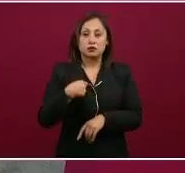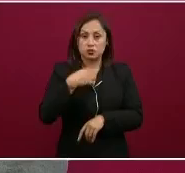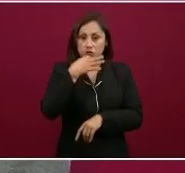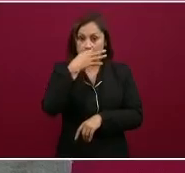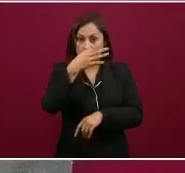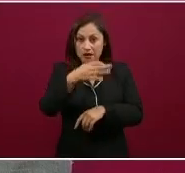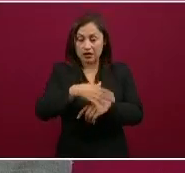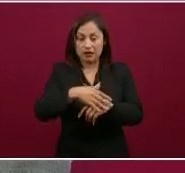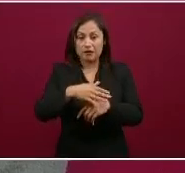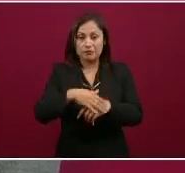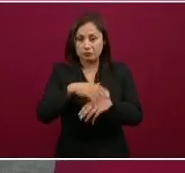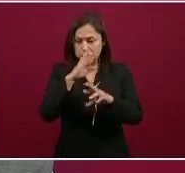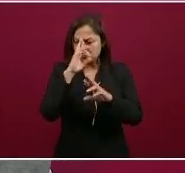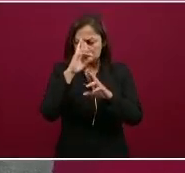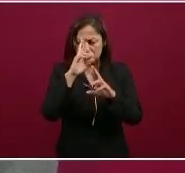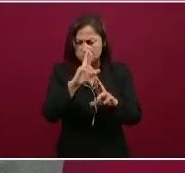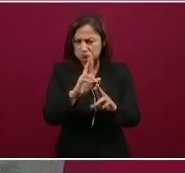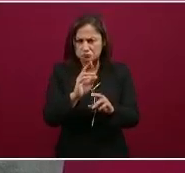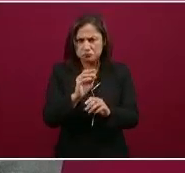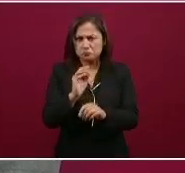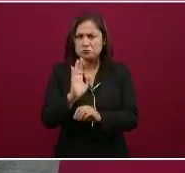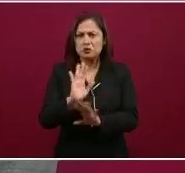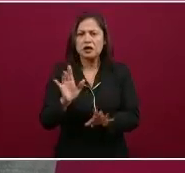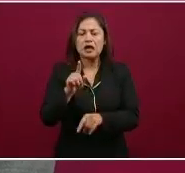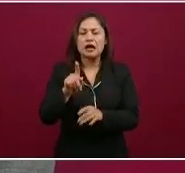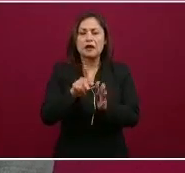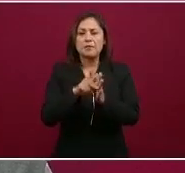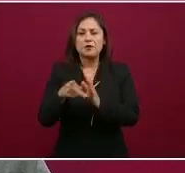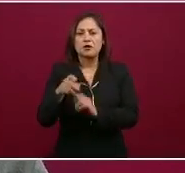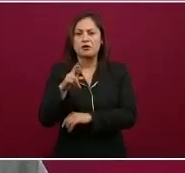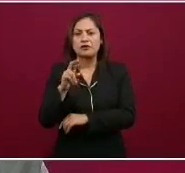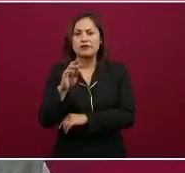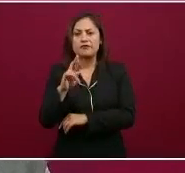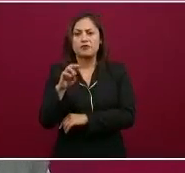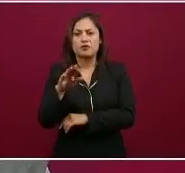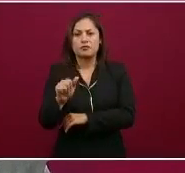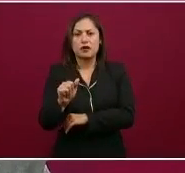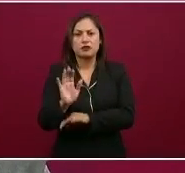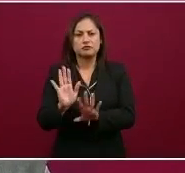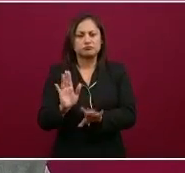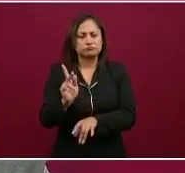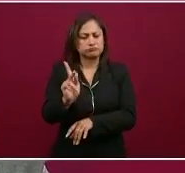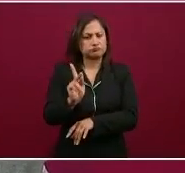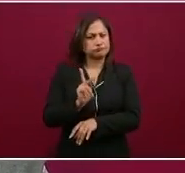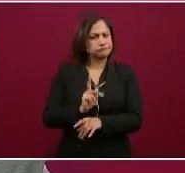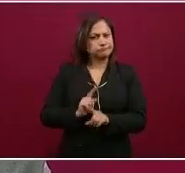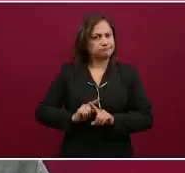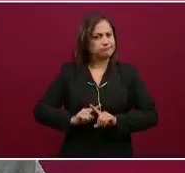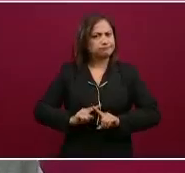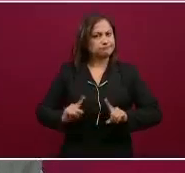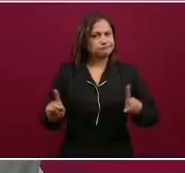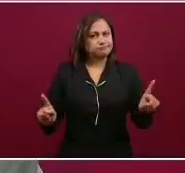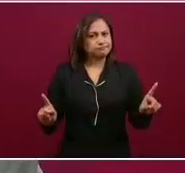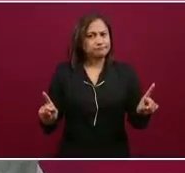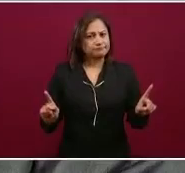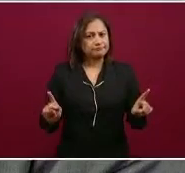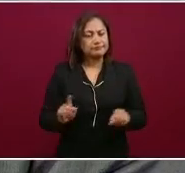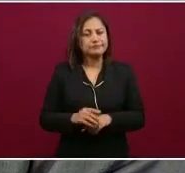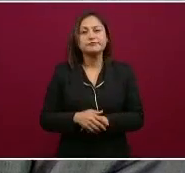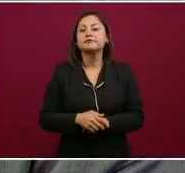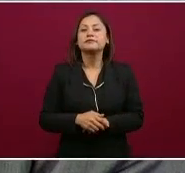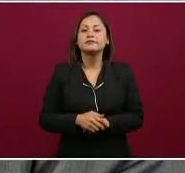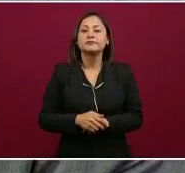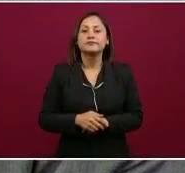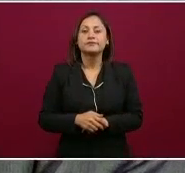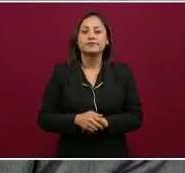Reforma que no nos confunda, no somos iguales a los